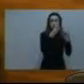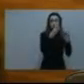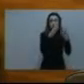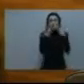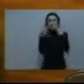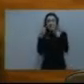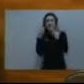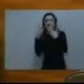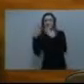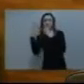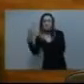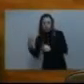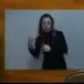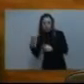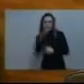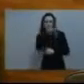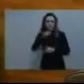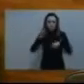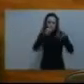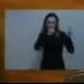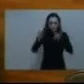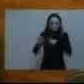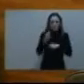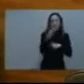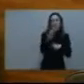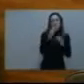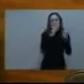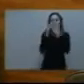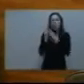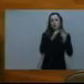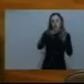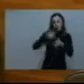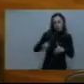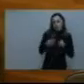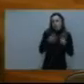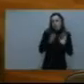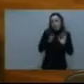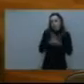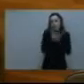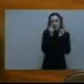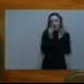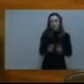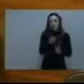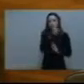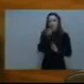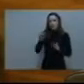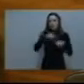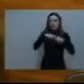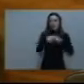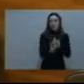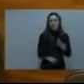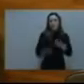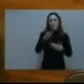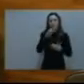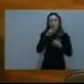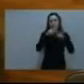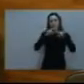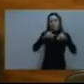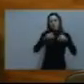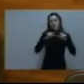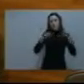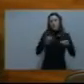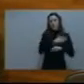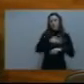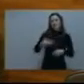en los últimos 3 cursos académicos. Un número de participantes, como ve, muy relevante, porque desde el Principado de Asturias se persigue, en este caso, que sean los